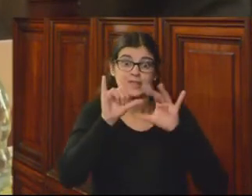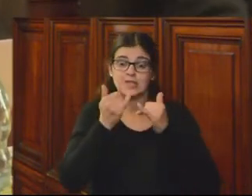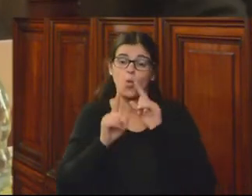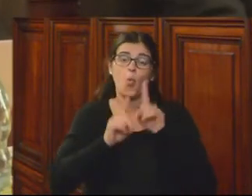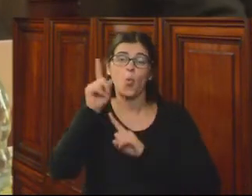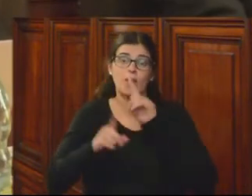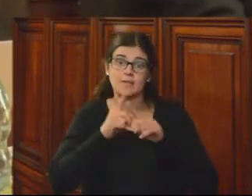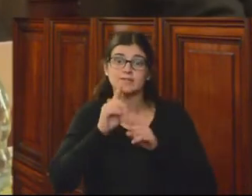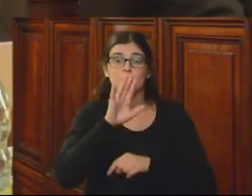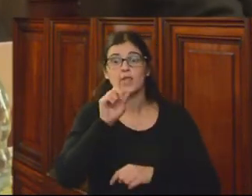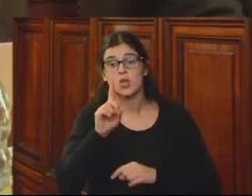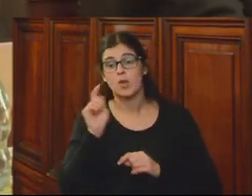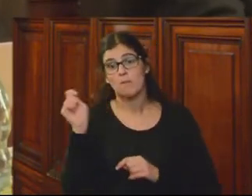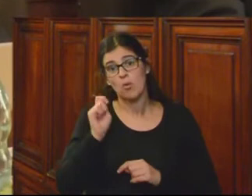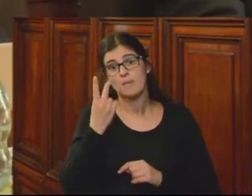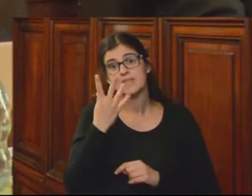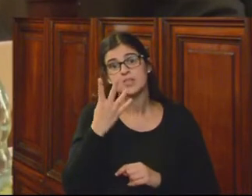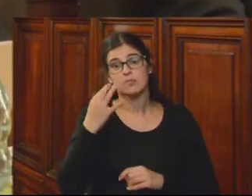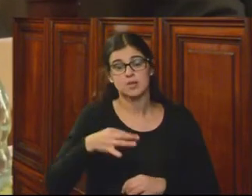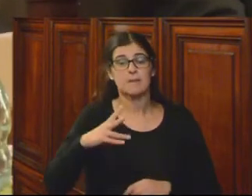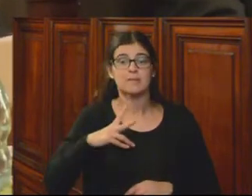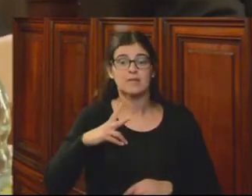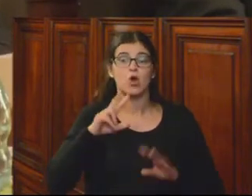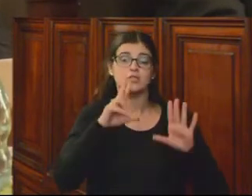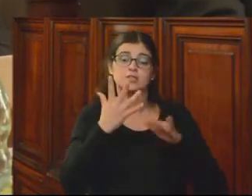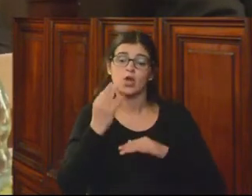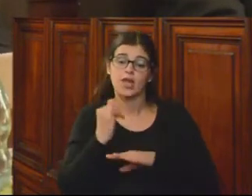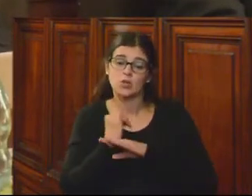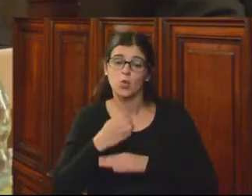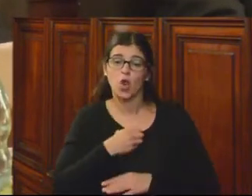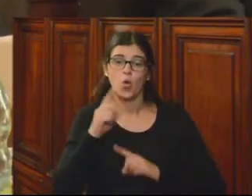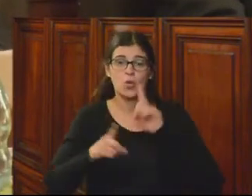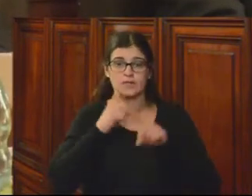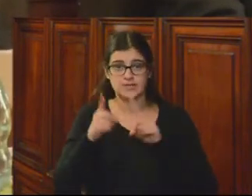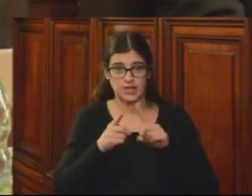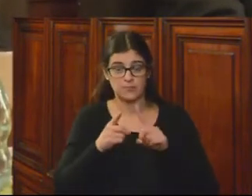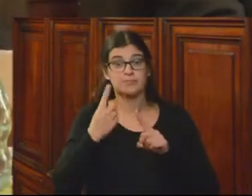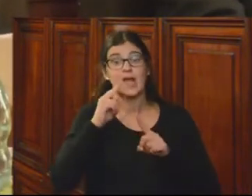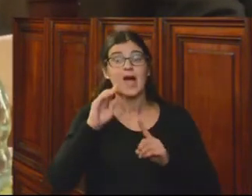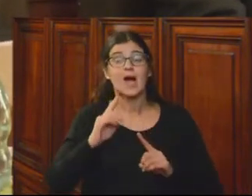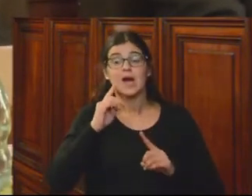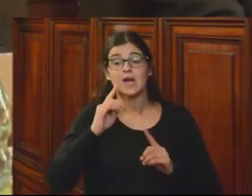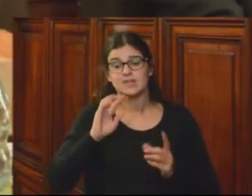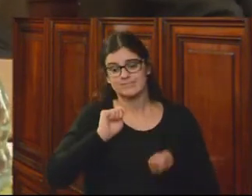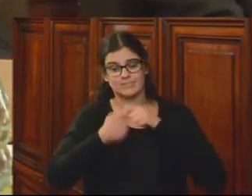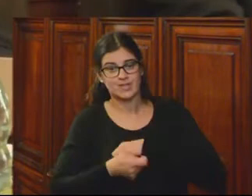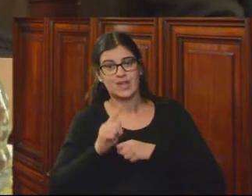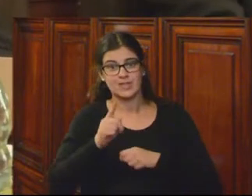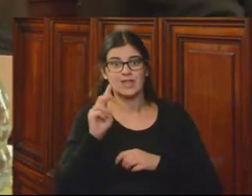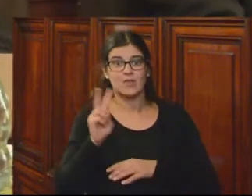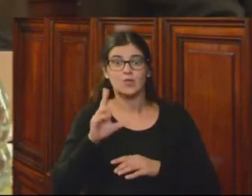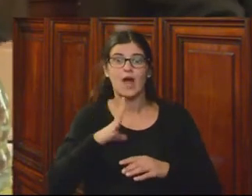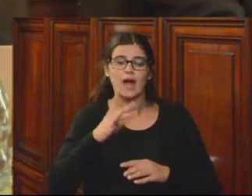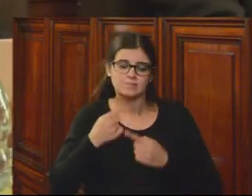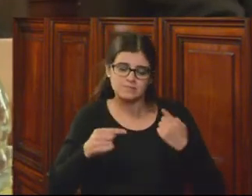universidades, 51 públicas y 25 privadas, y 85 son institutos y colegios universitarios. La Revolución Bolivariana ha desarrollado, con